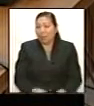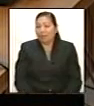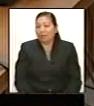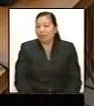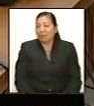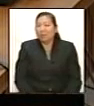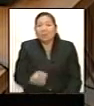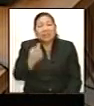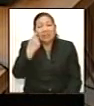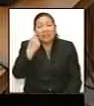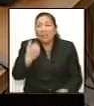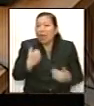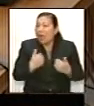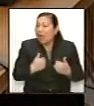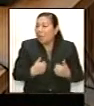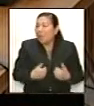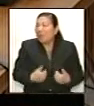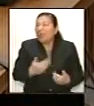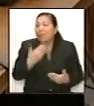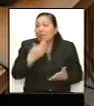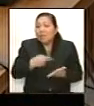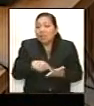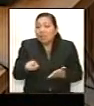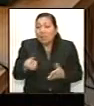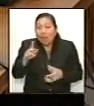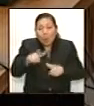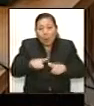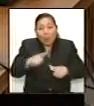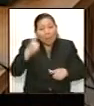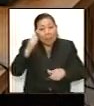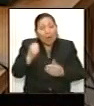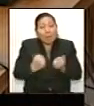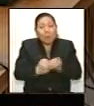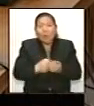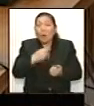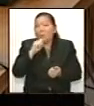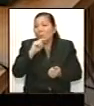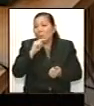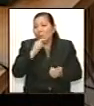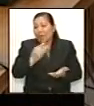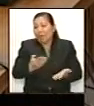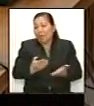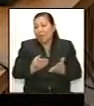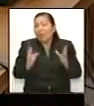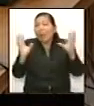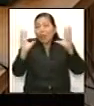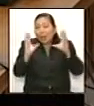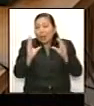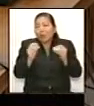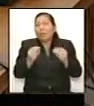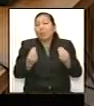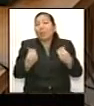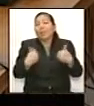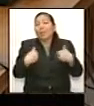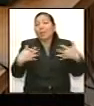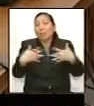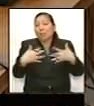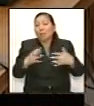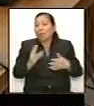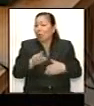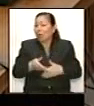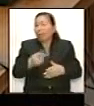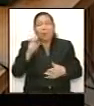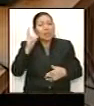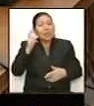se conocen, abogadas que salen a la comisaría para apoyar a esta mujer a altas horas de la noche porque tienen el temor de que no van